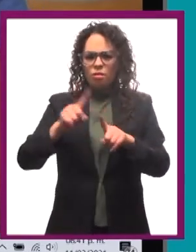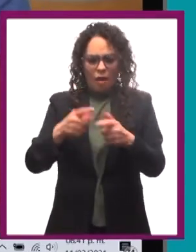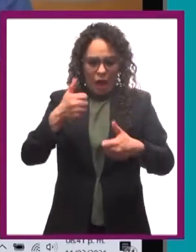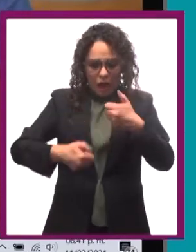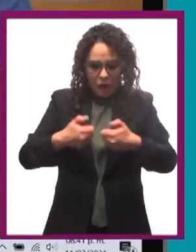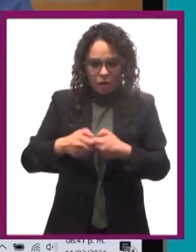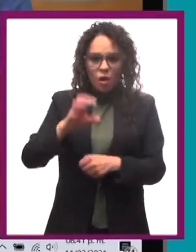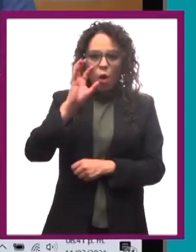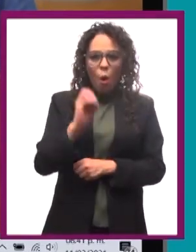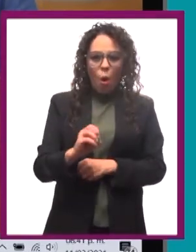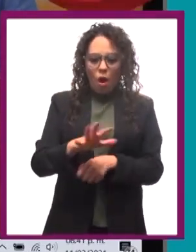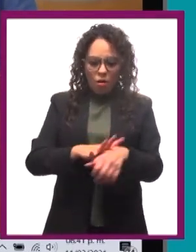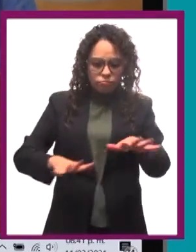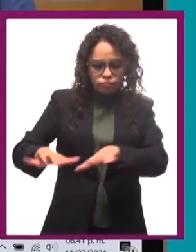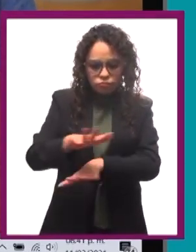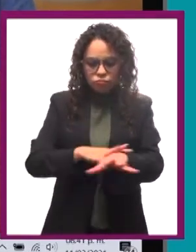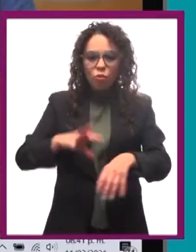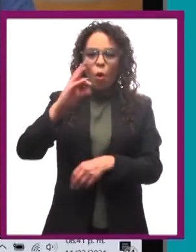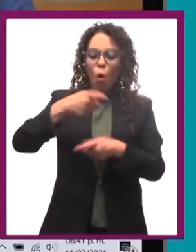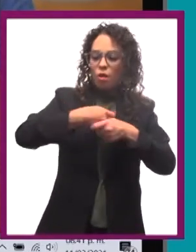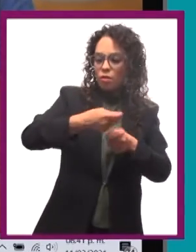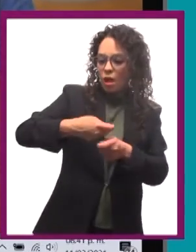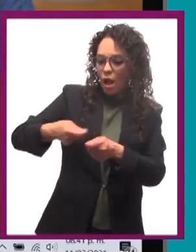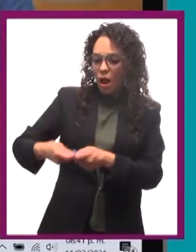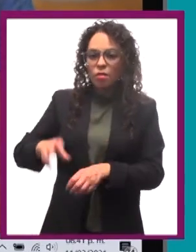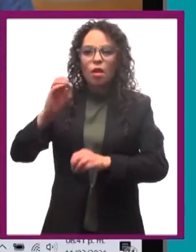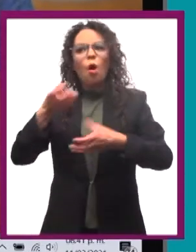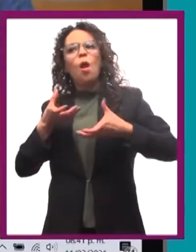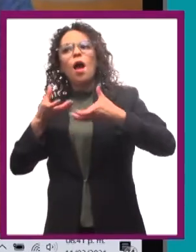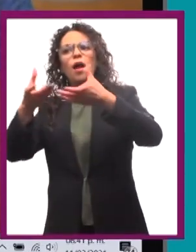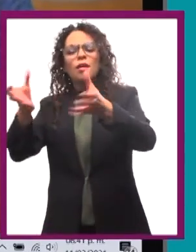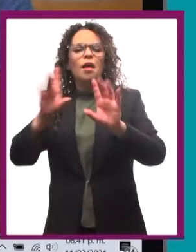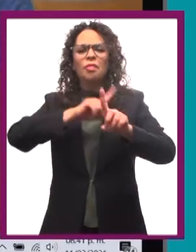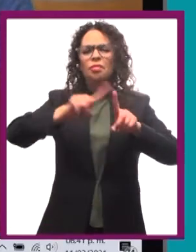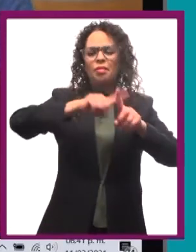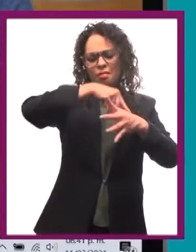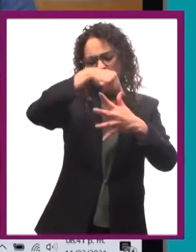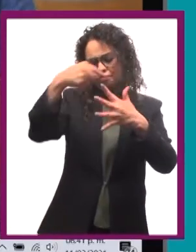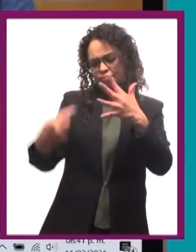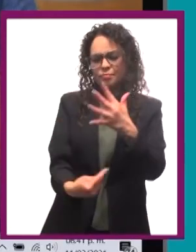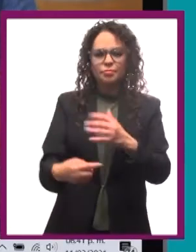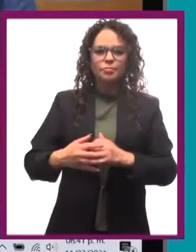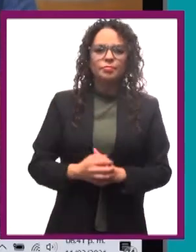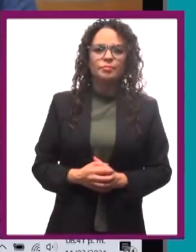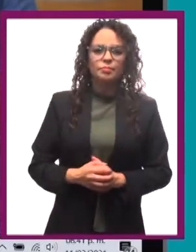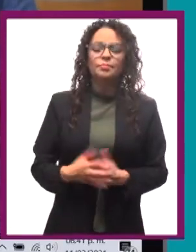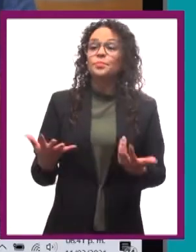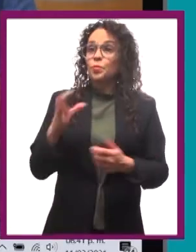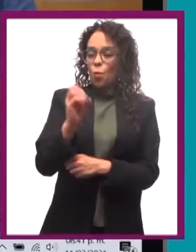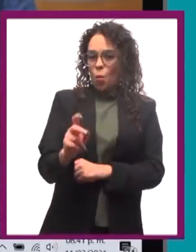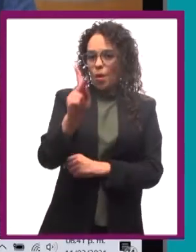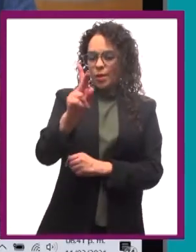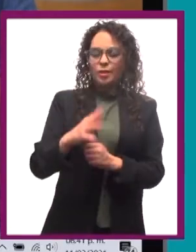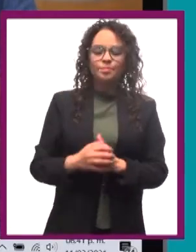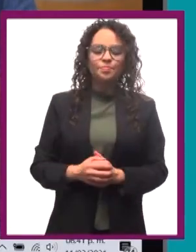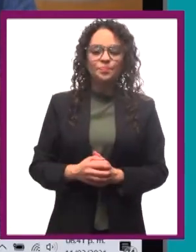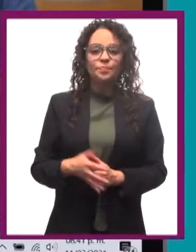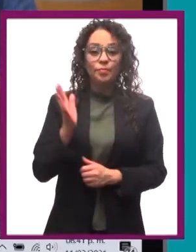de video, de mesa, de la calle, de cartas, de rol. Ok, a